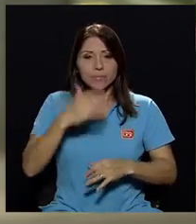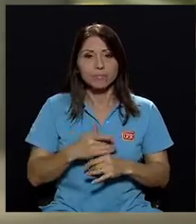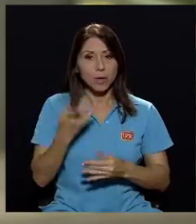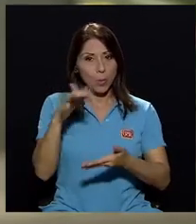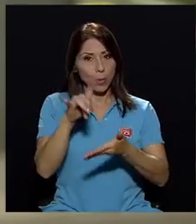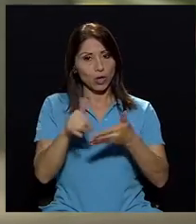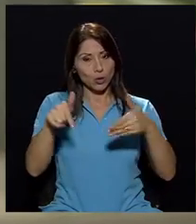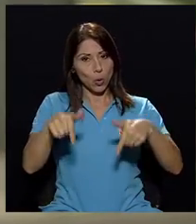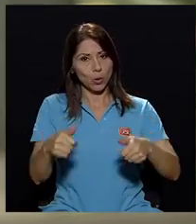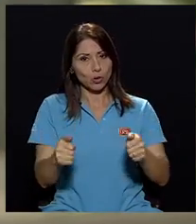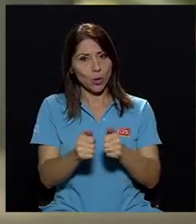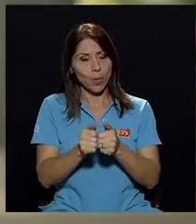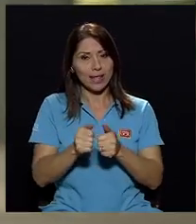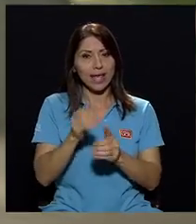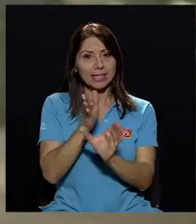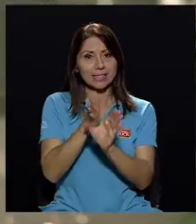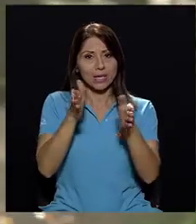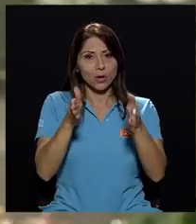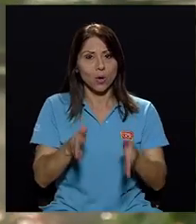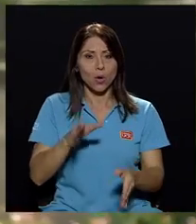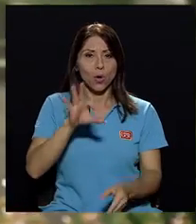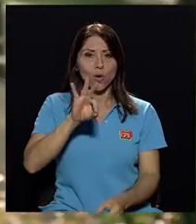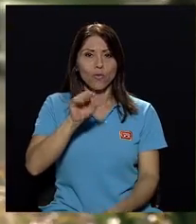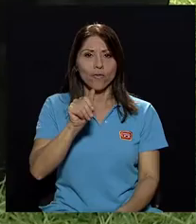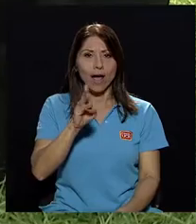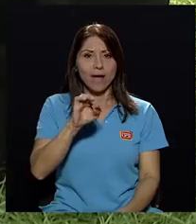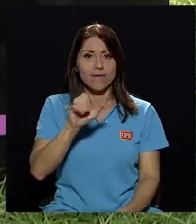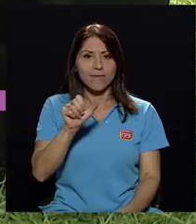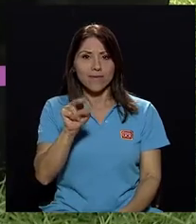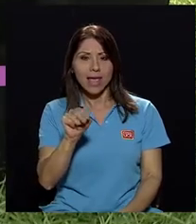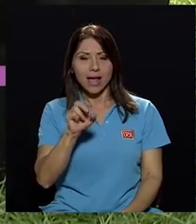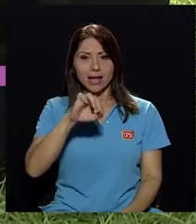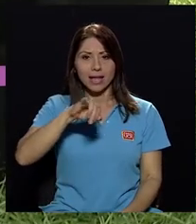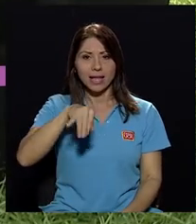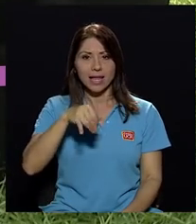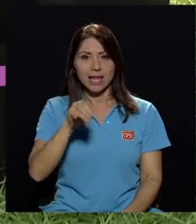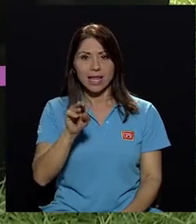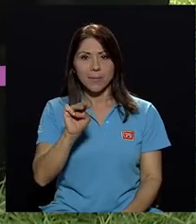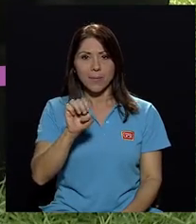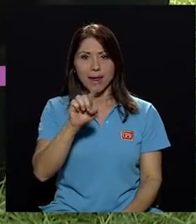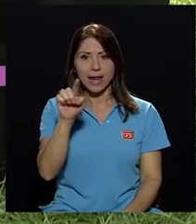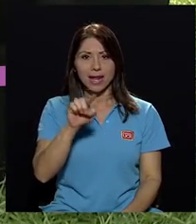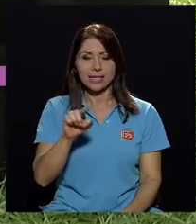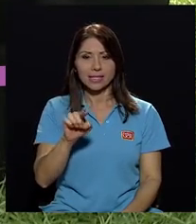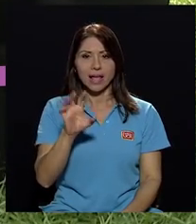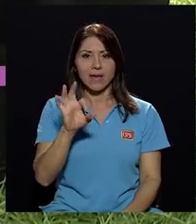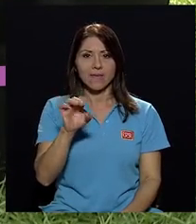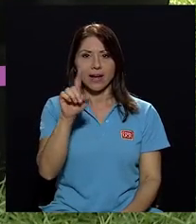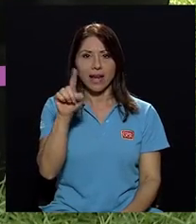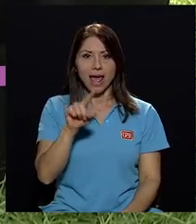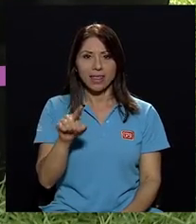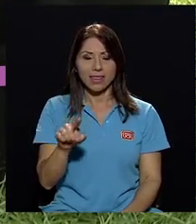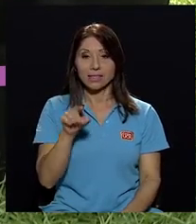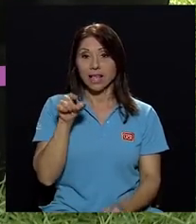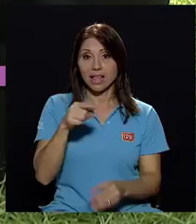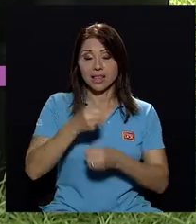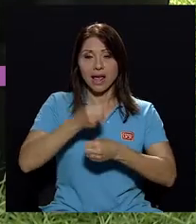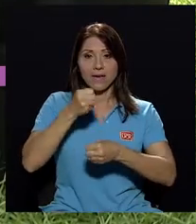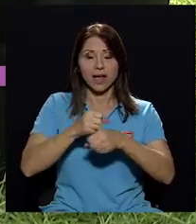hoy nos acompaña el psicólogo Fabián Jiménez Fernández. Fabián trabaja en el área de